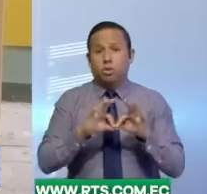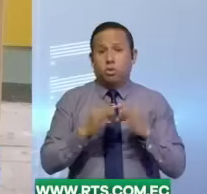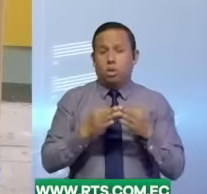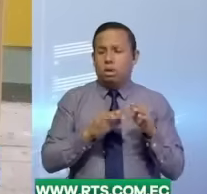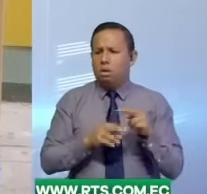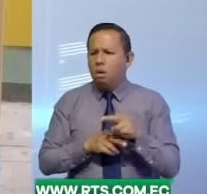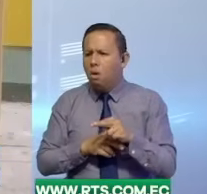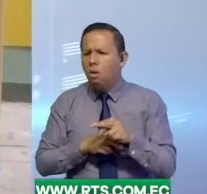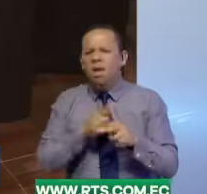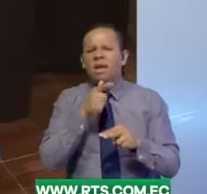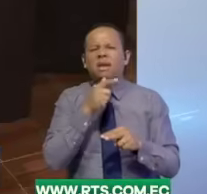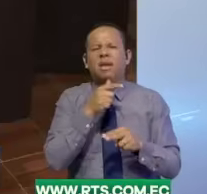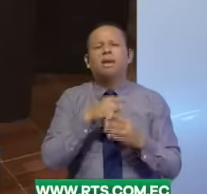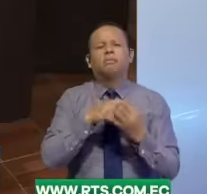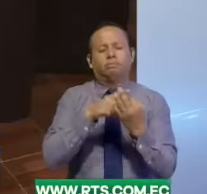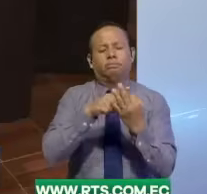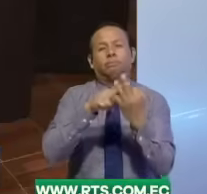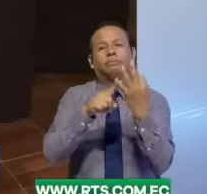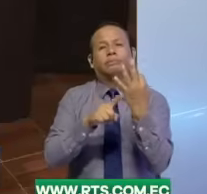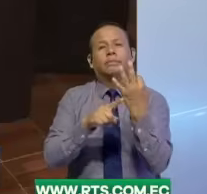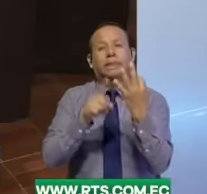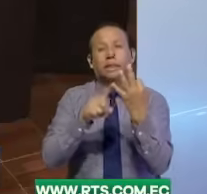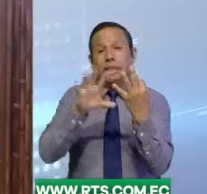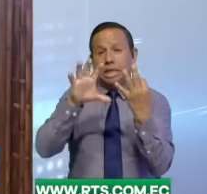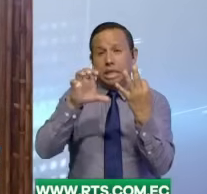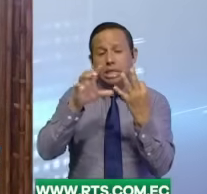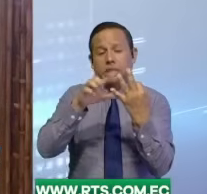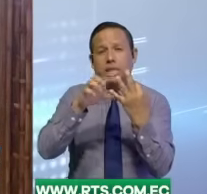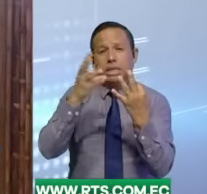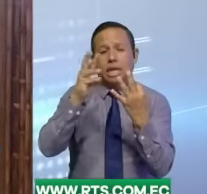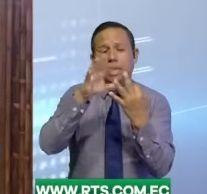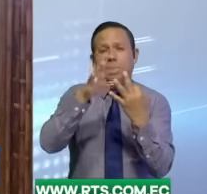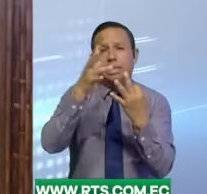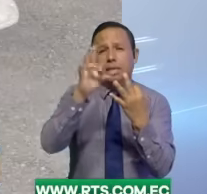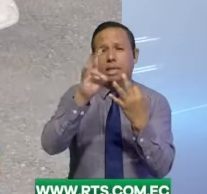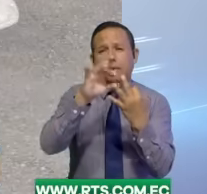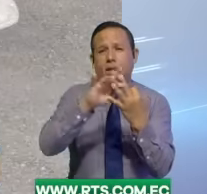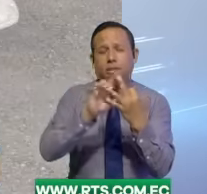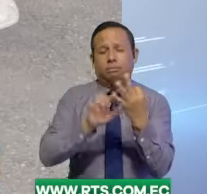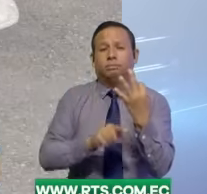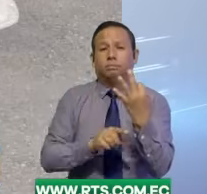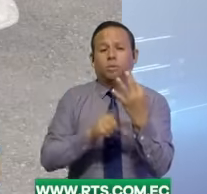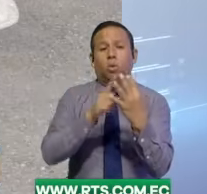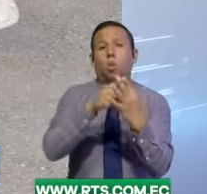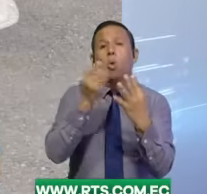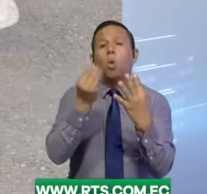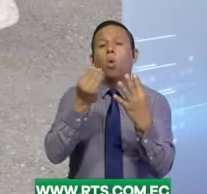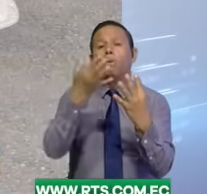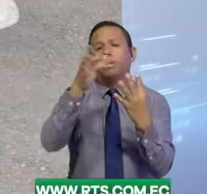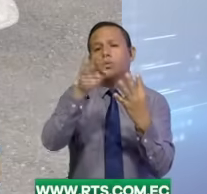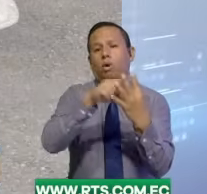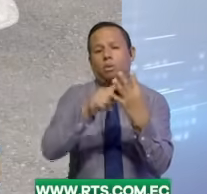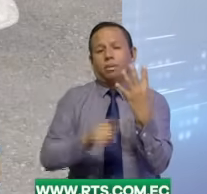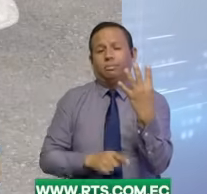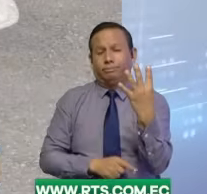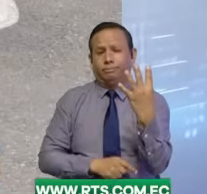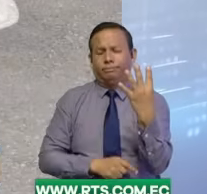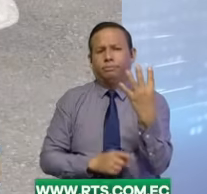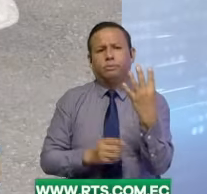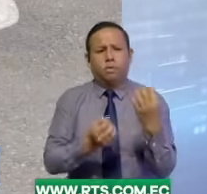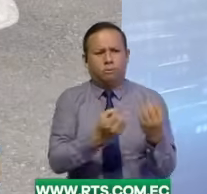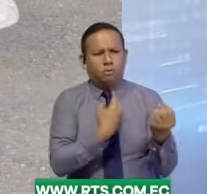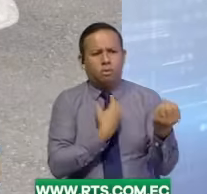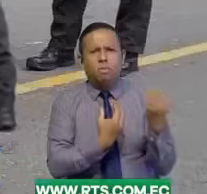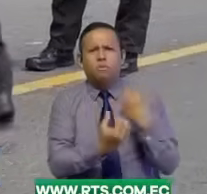de 3 menores de edad, entre 15 y 17 años, y un joven de 19, que según las primeras